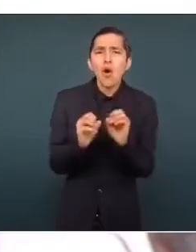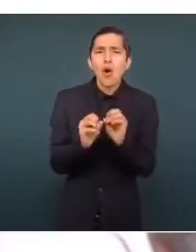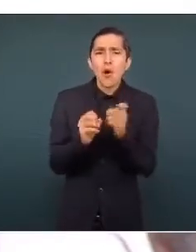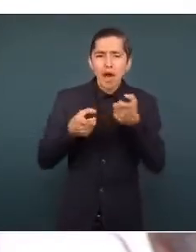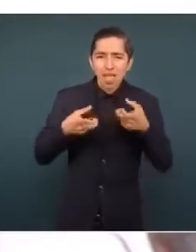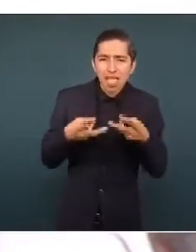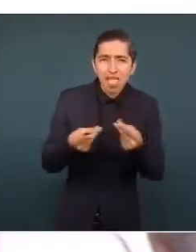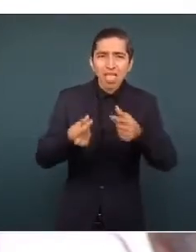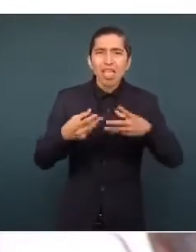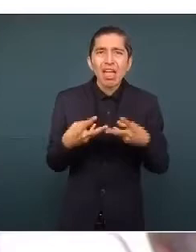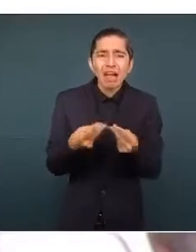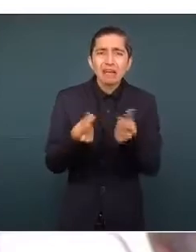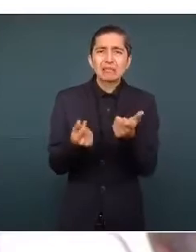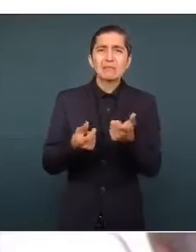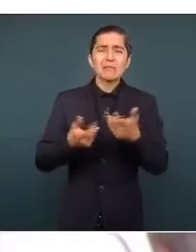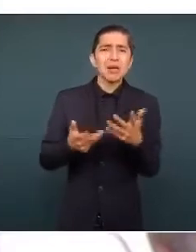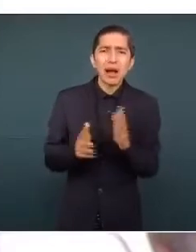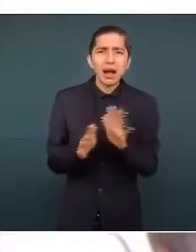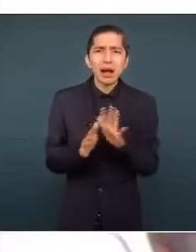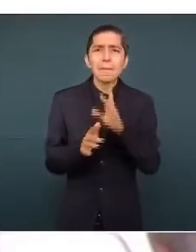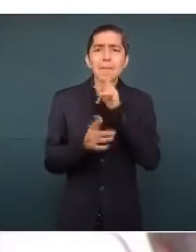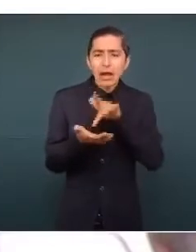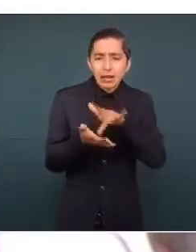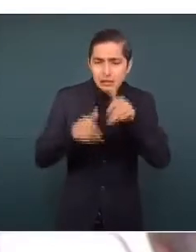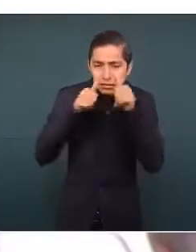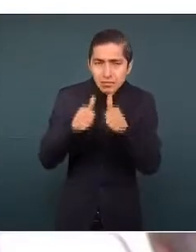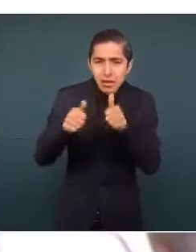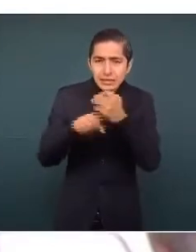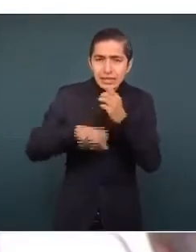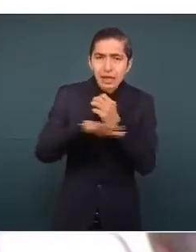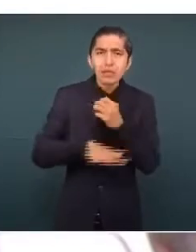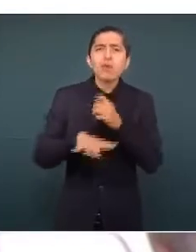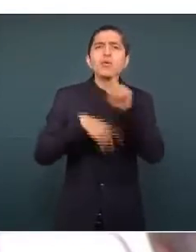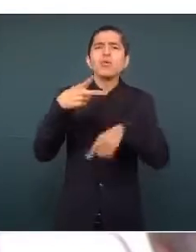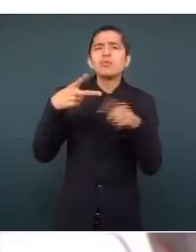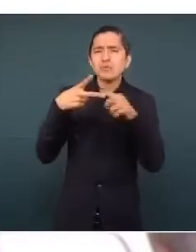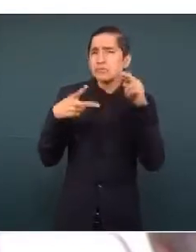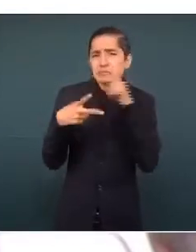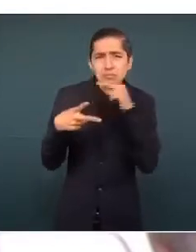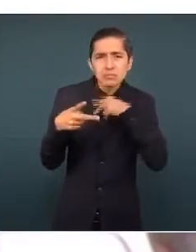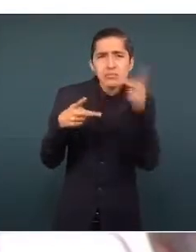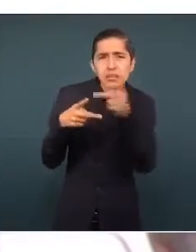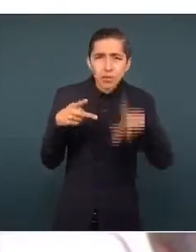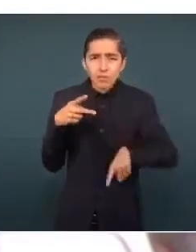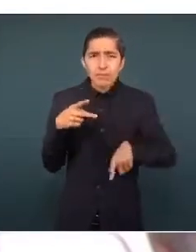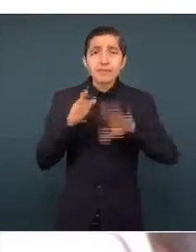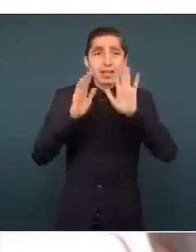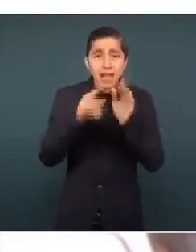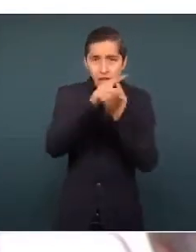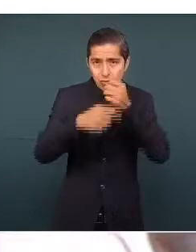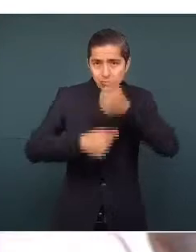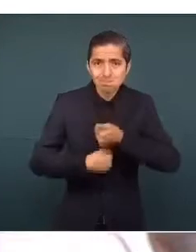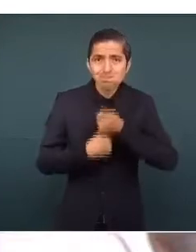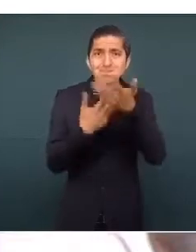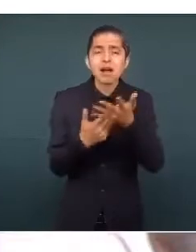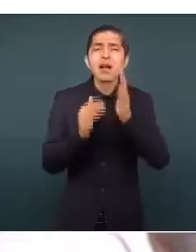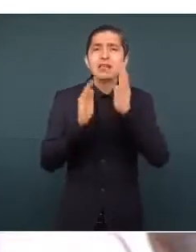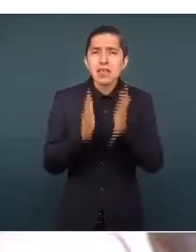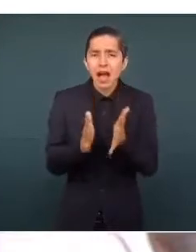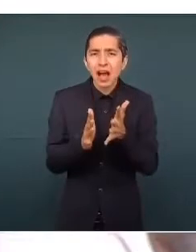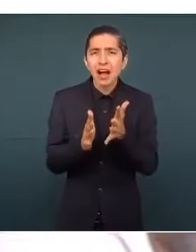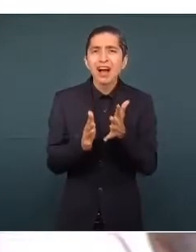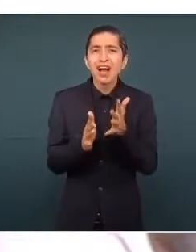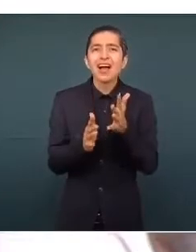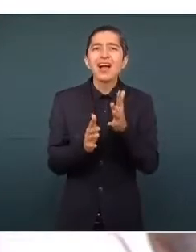gastos para poder apoyar más las tareas del Estado? Y el segundo punto, rápido, gobernador, usted ya se ha expresado